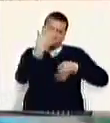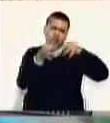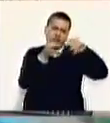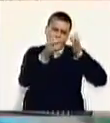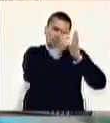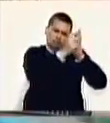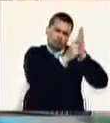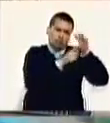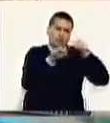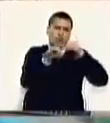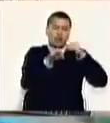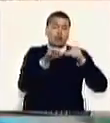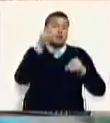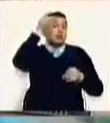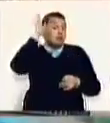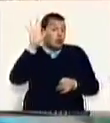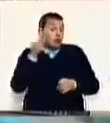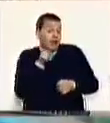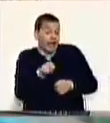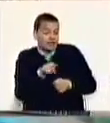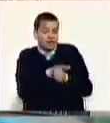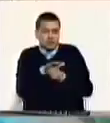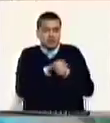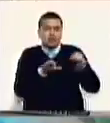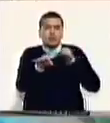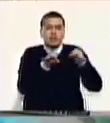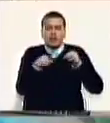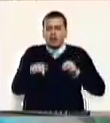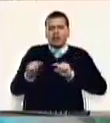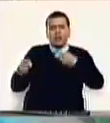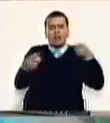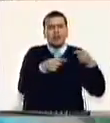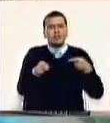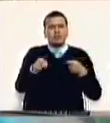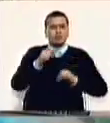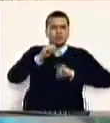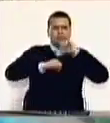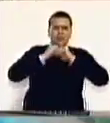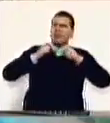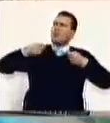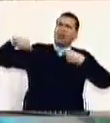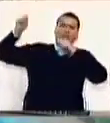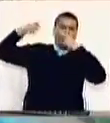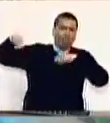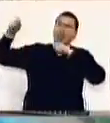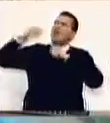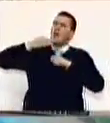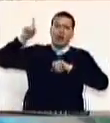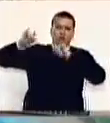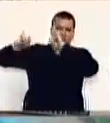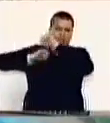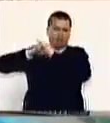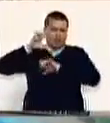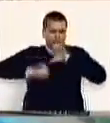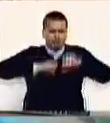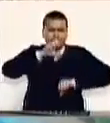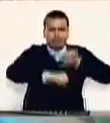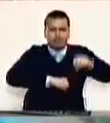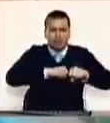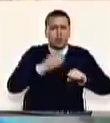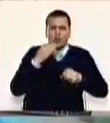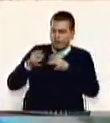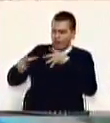detenidamente, pero tal vez eso explique por qué el debate de la extranjerización de la tierra empieza a escala orbital precisamente en